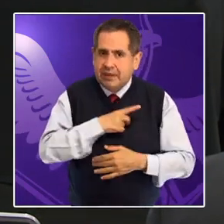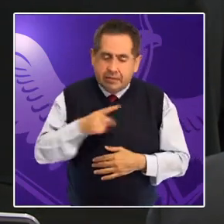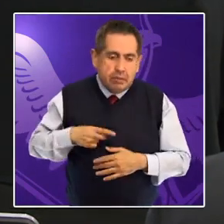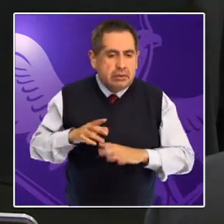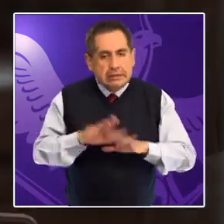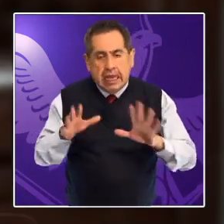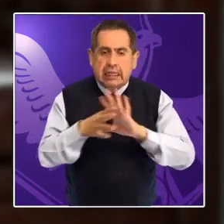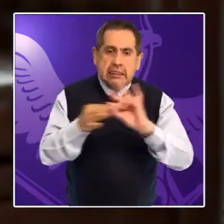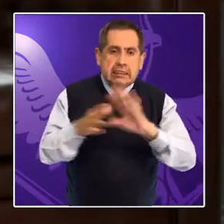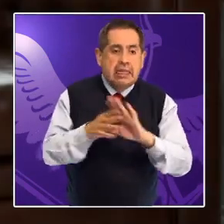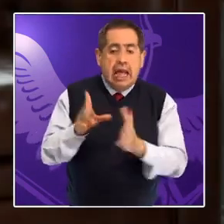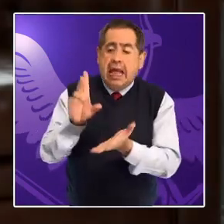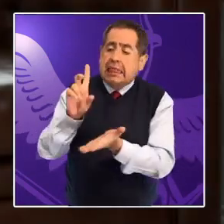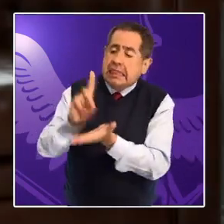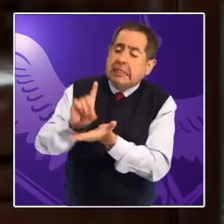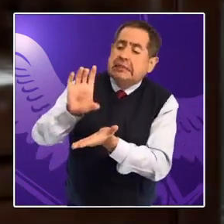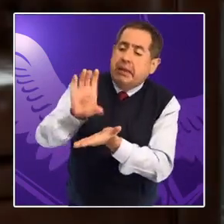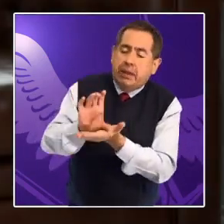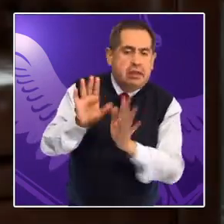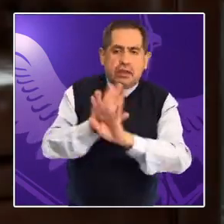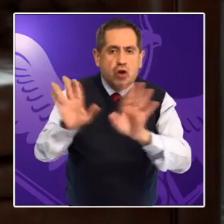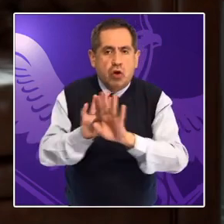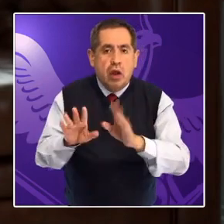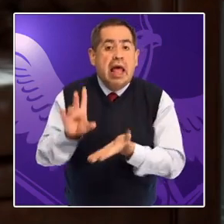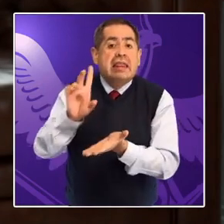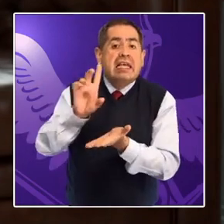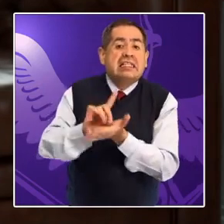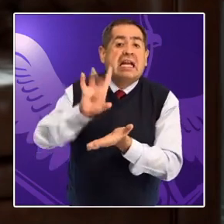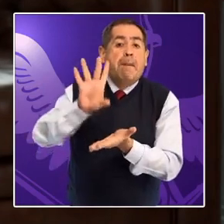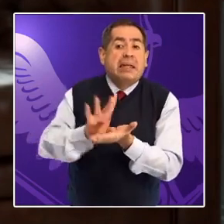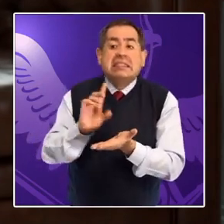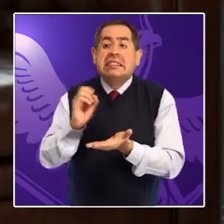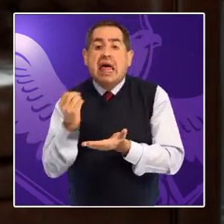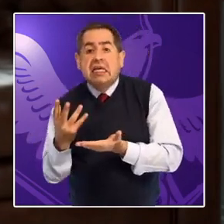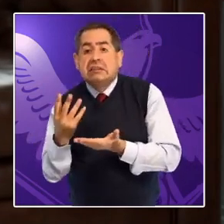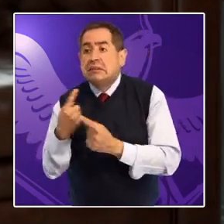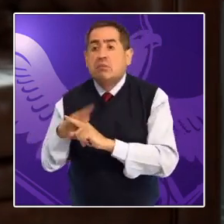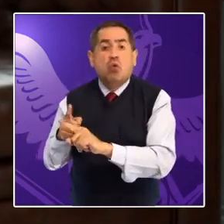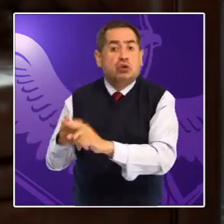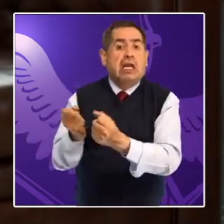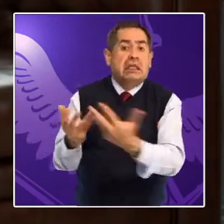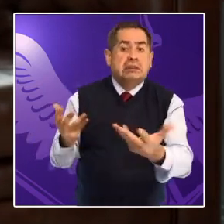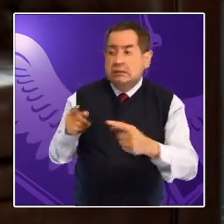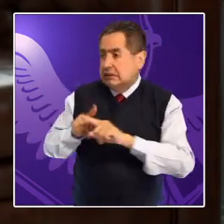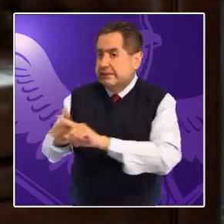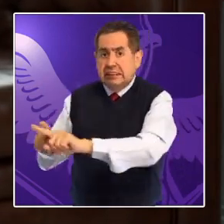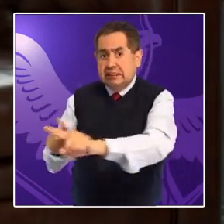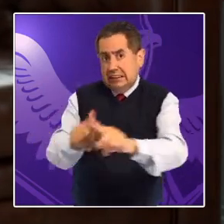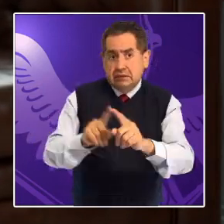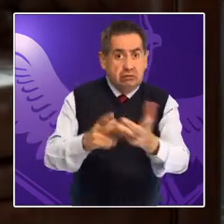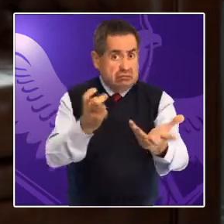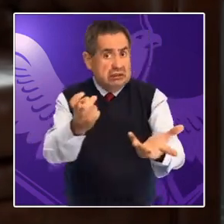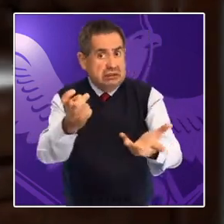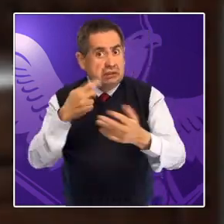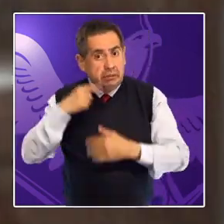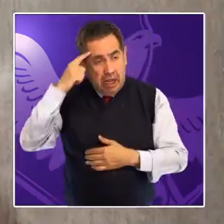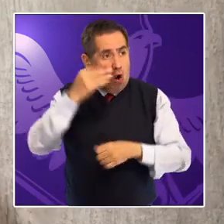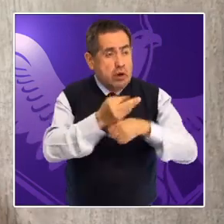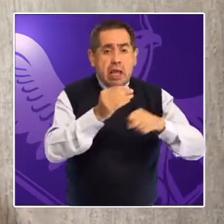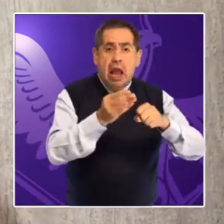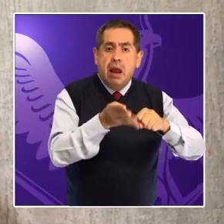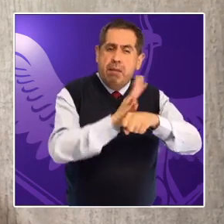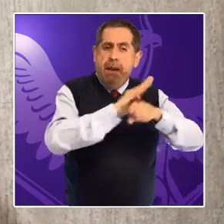la discapacidad y hablar de las discapacidades para todo tipo de cosas, para esta pandemia en particular,